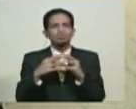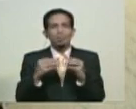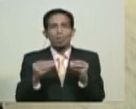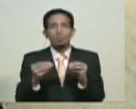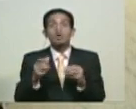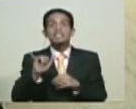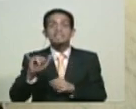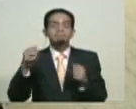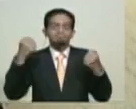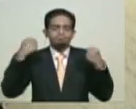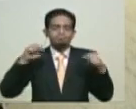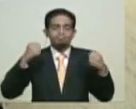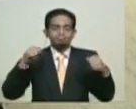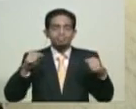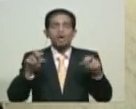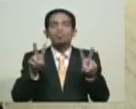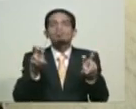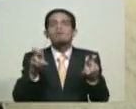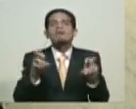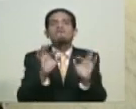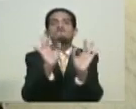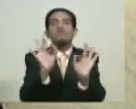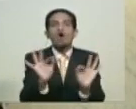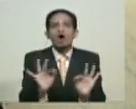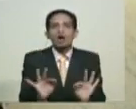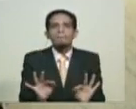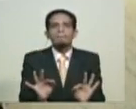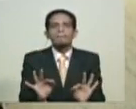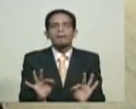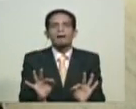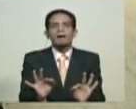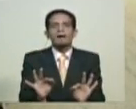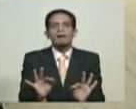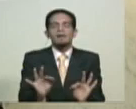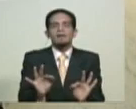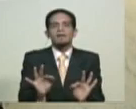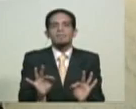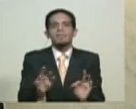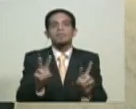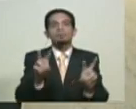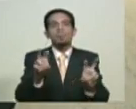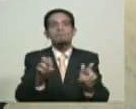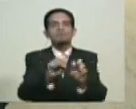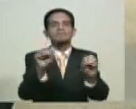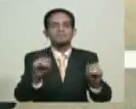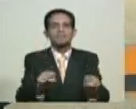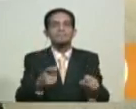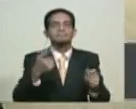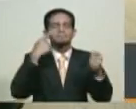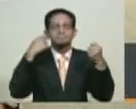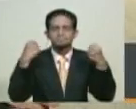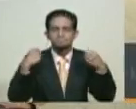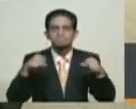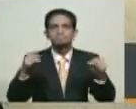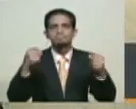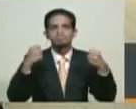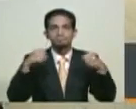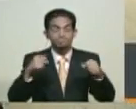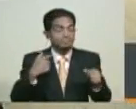ensayar nuevas formas de administración de un nuevo sistema cambiario. A ensayar nuevas formas. Estoy listo,